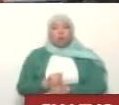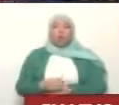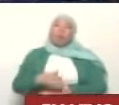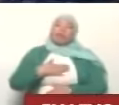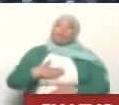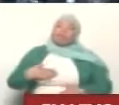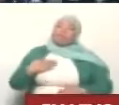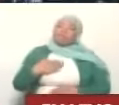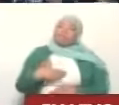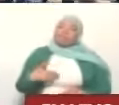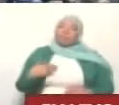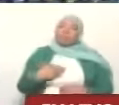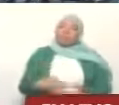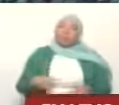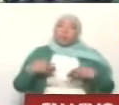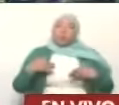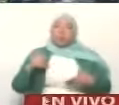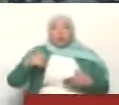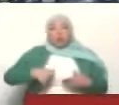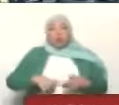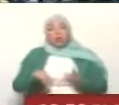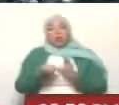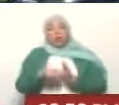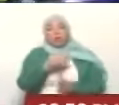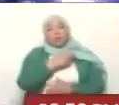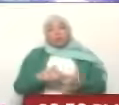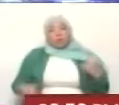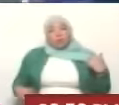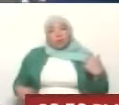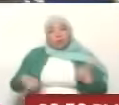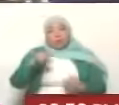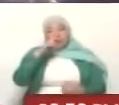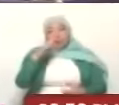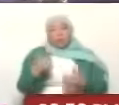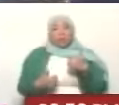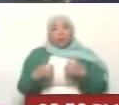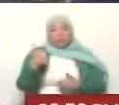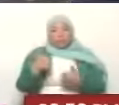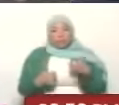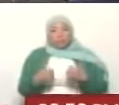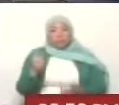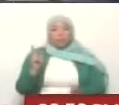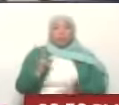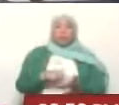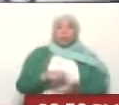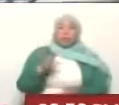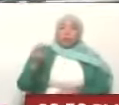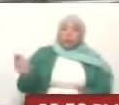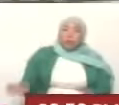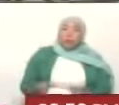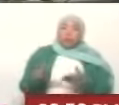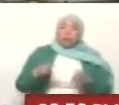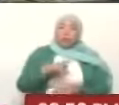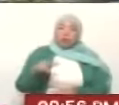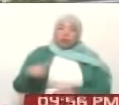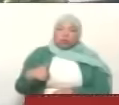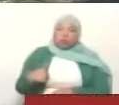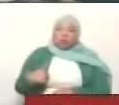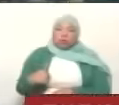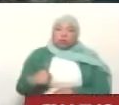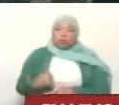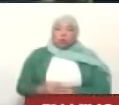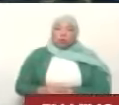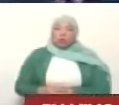es, si yo gano, estar al lado del presidente, del candidato, donde me da motivos para cantarle